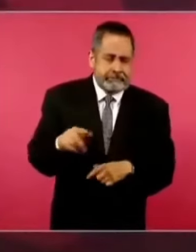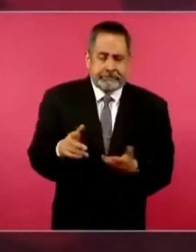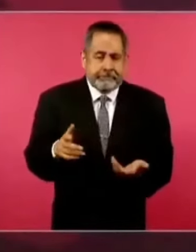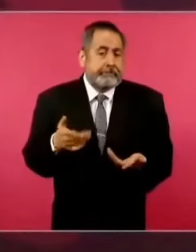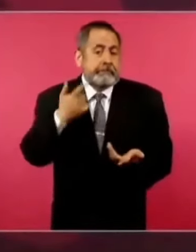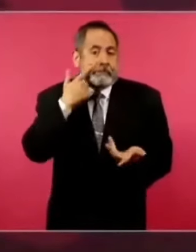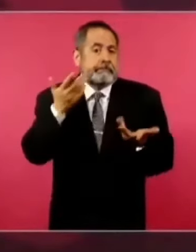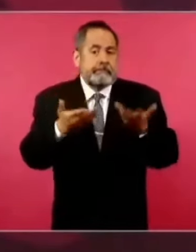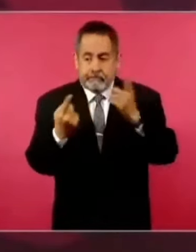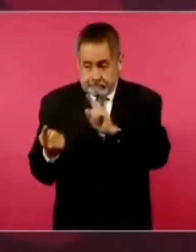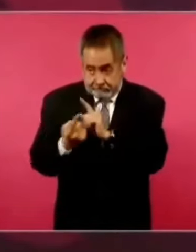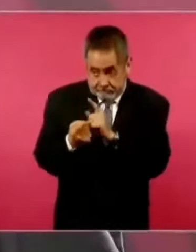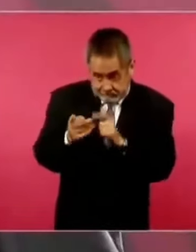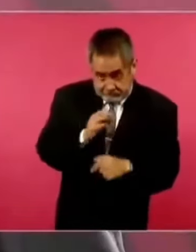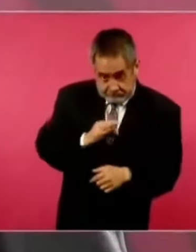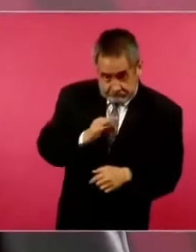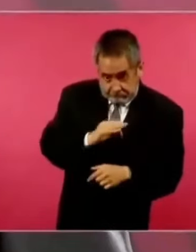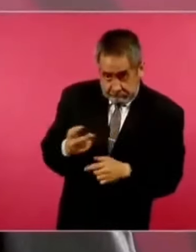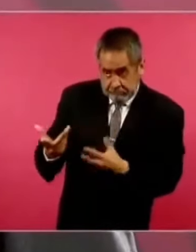pues